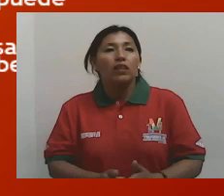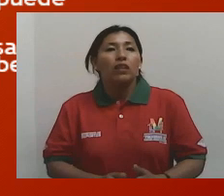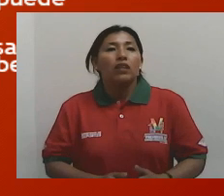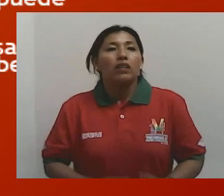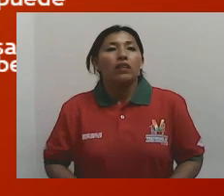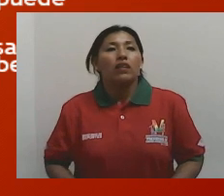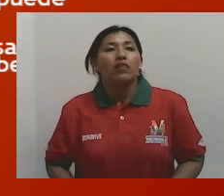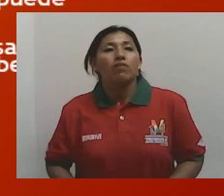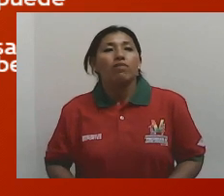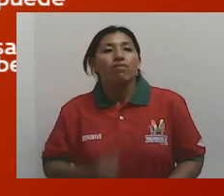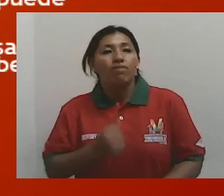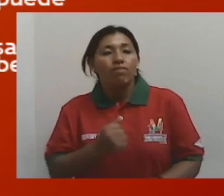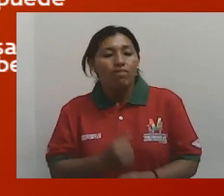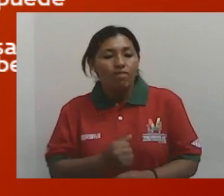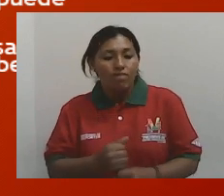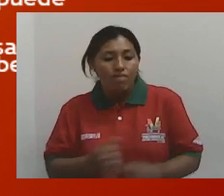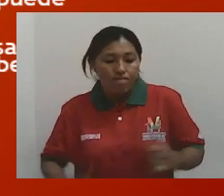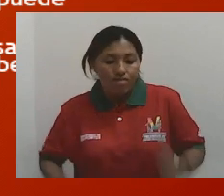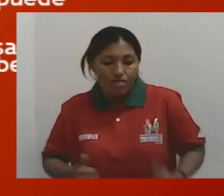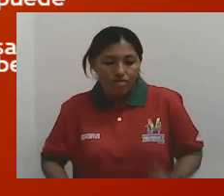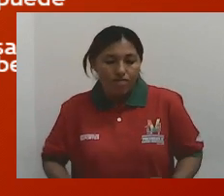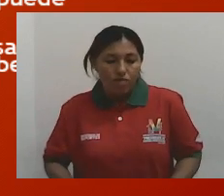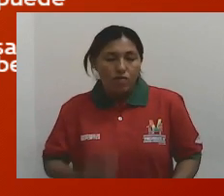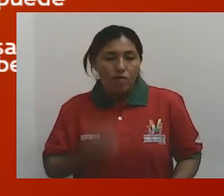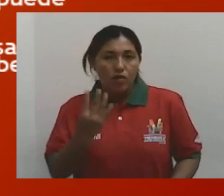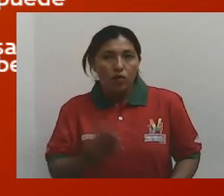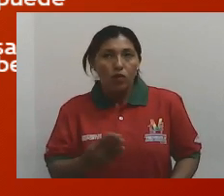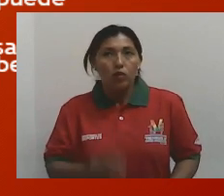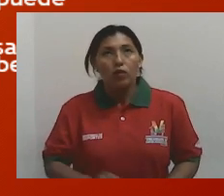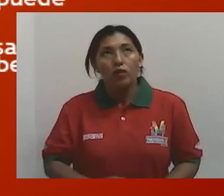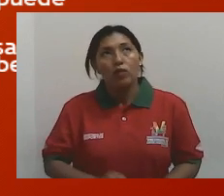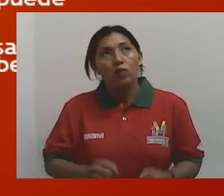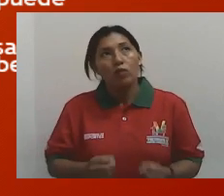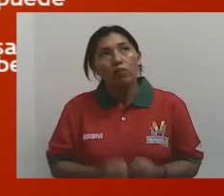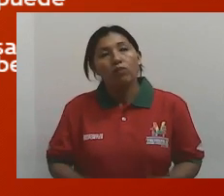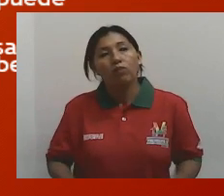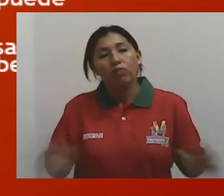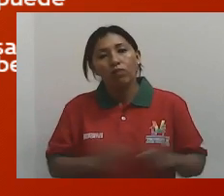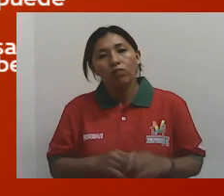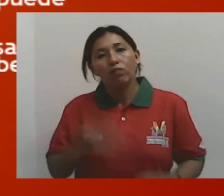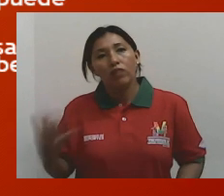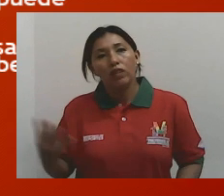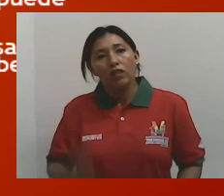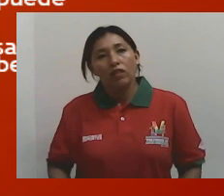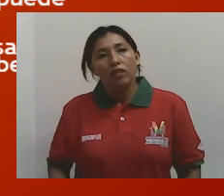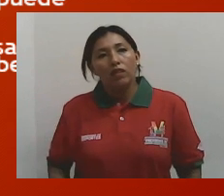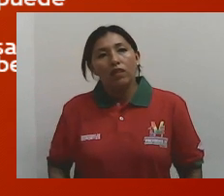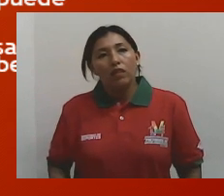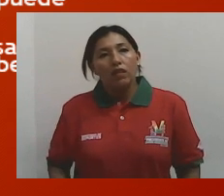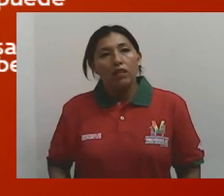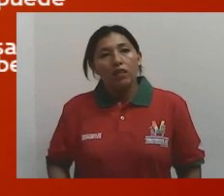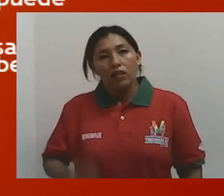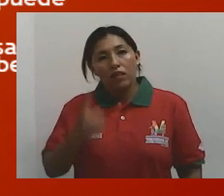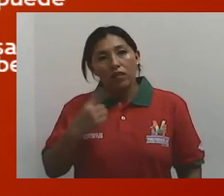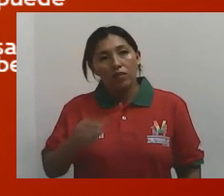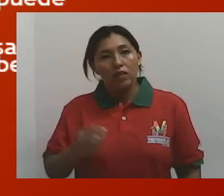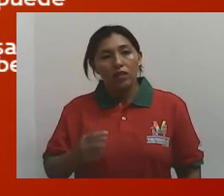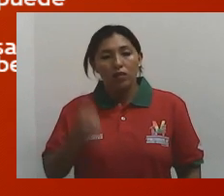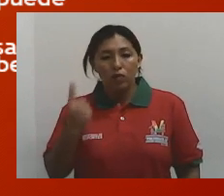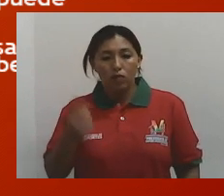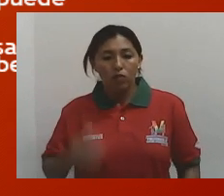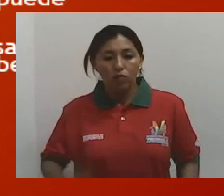como máximo. La pregunta siempre ha sido, ¿qué pasa si un jugador sale con 5